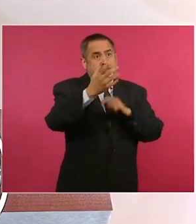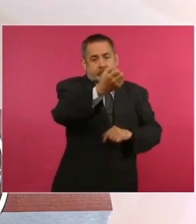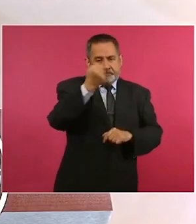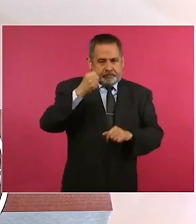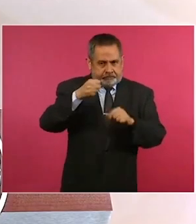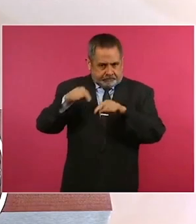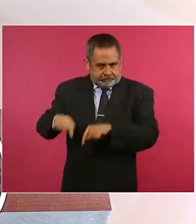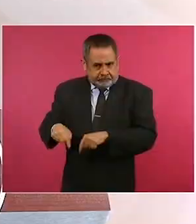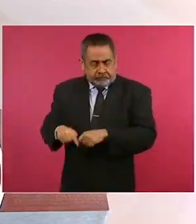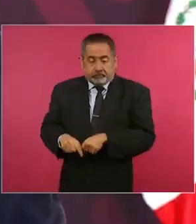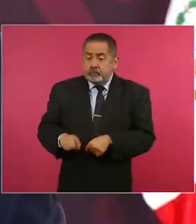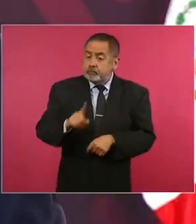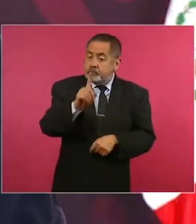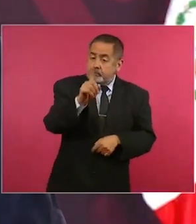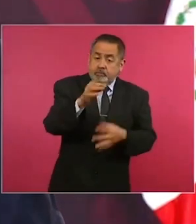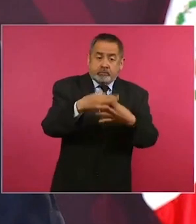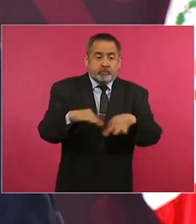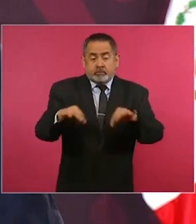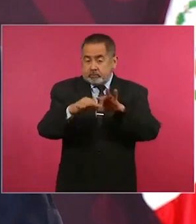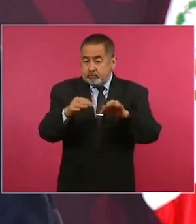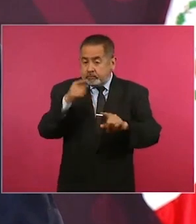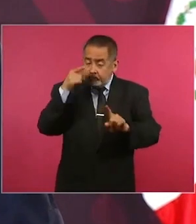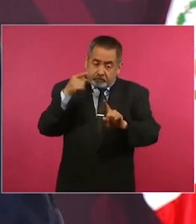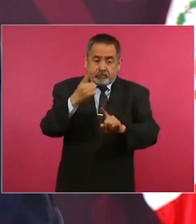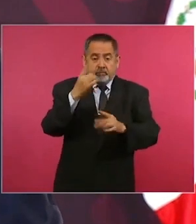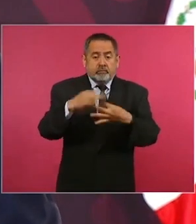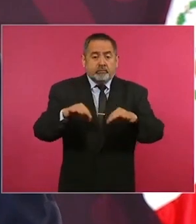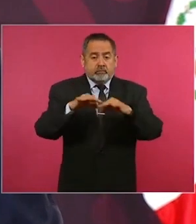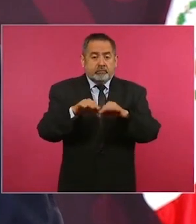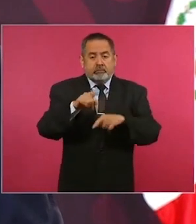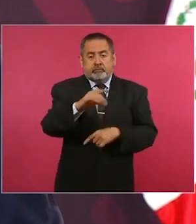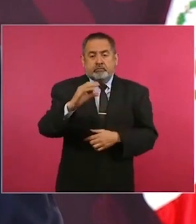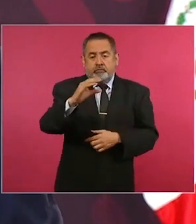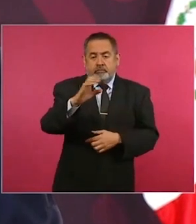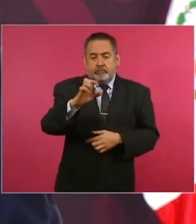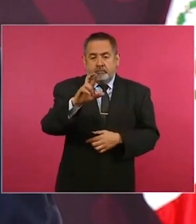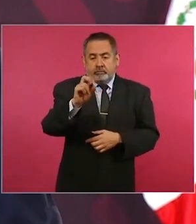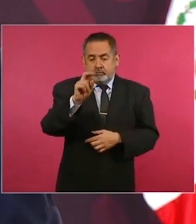Y nos importa mucho lo de Herón,